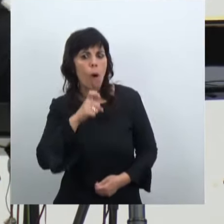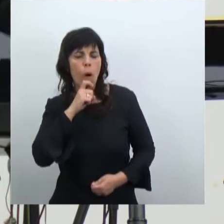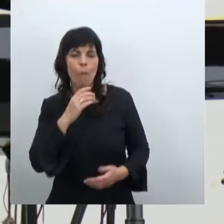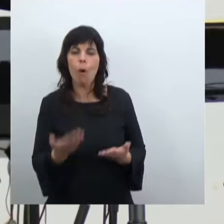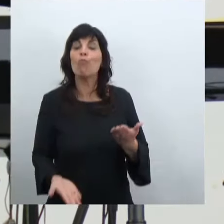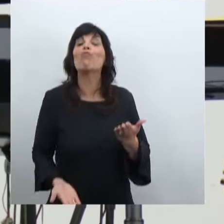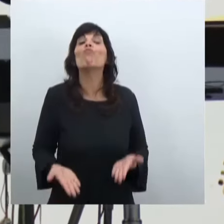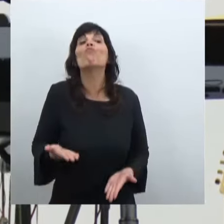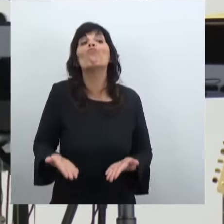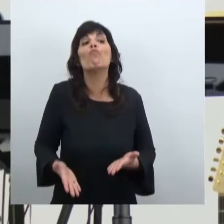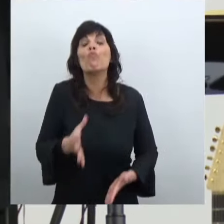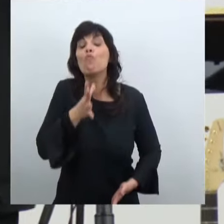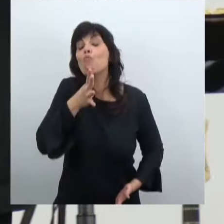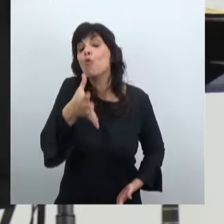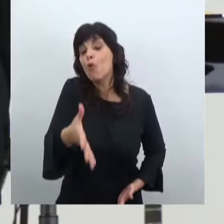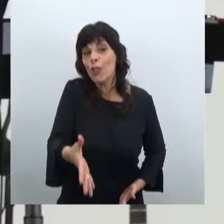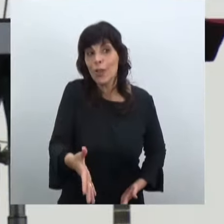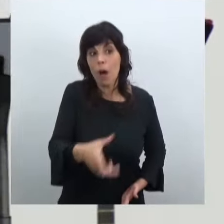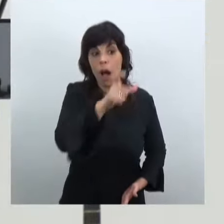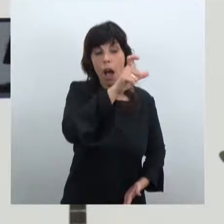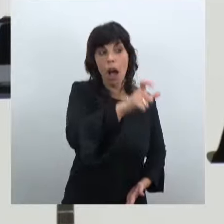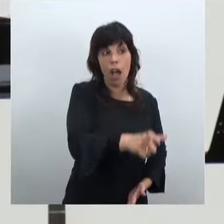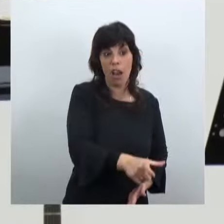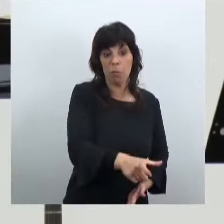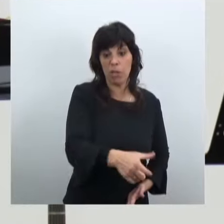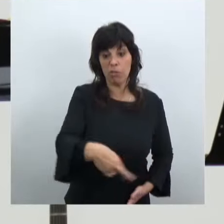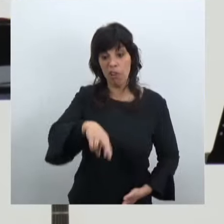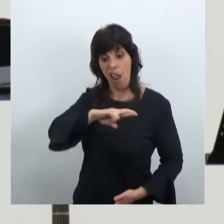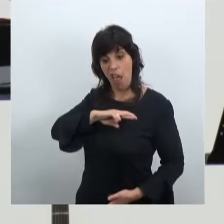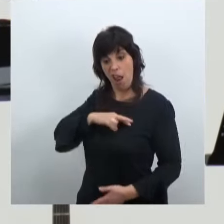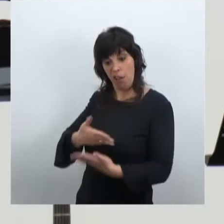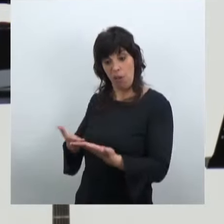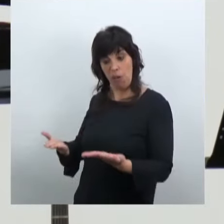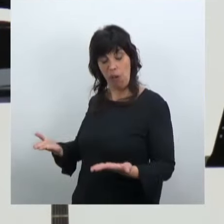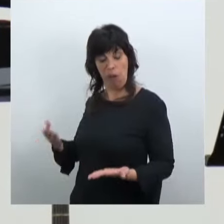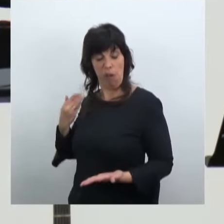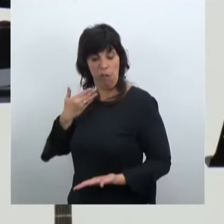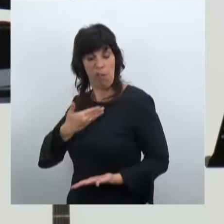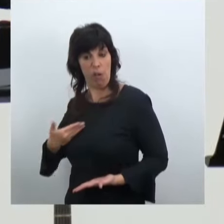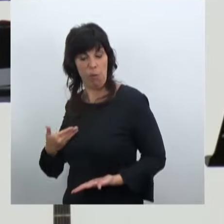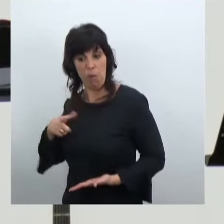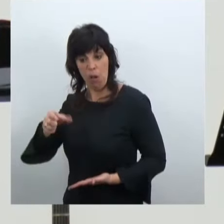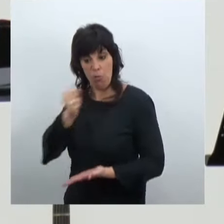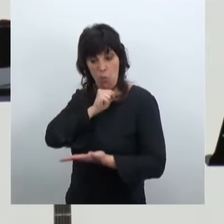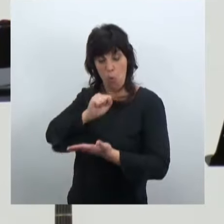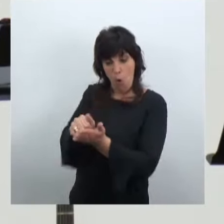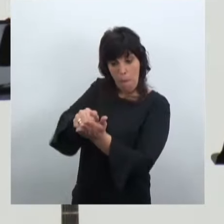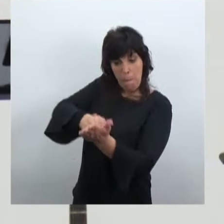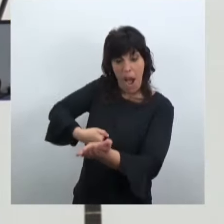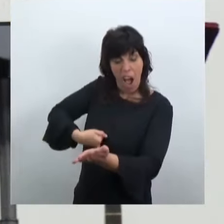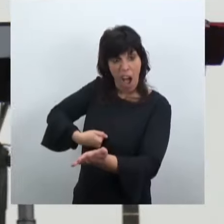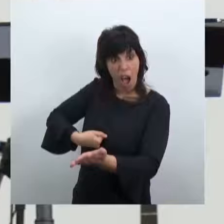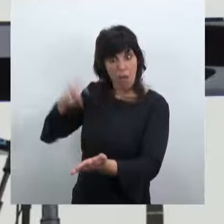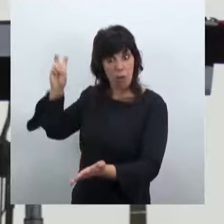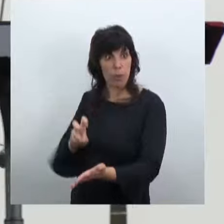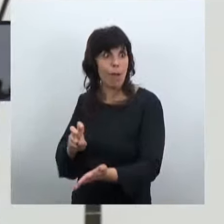porque el que confía en su propia religión, vacío viniste, vacío te